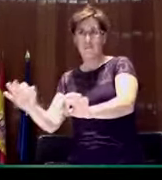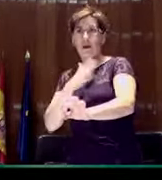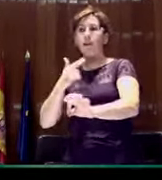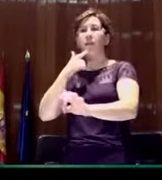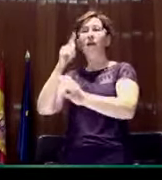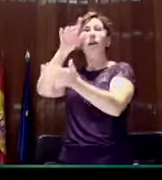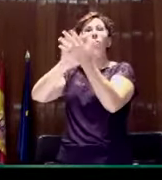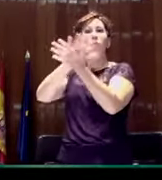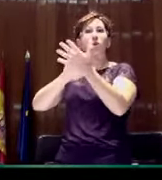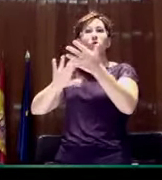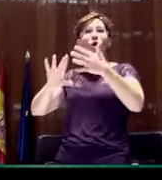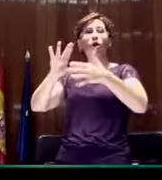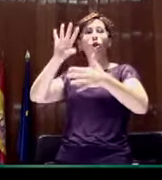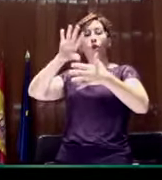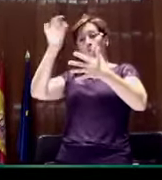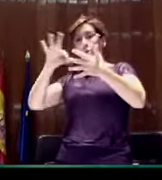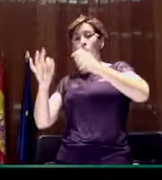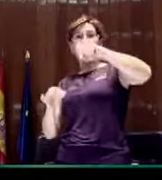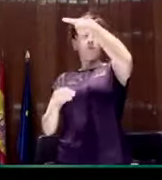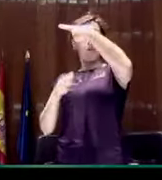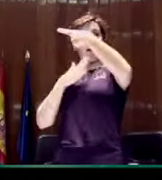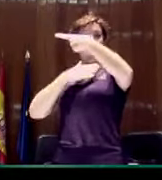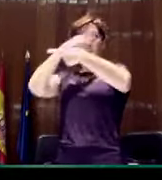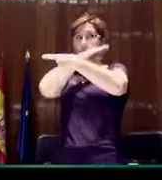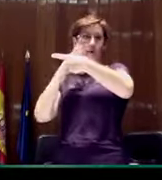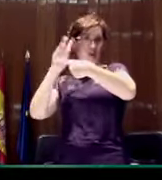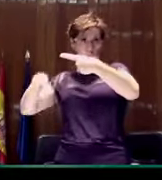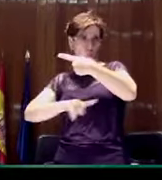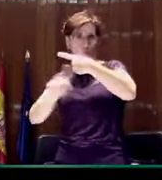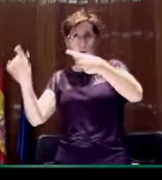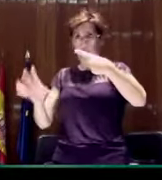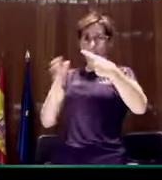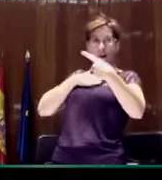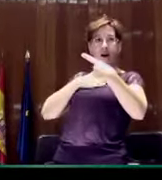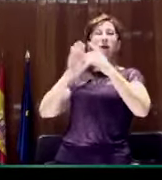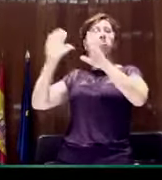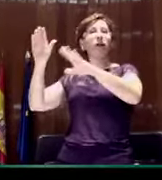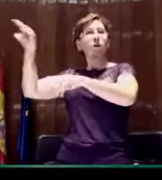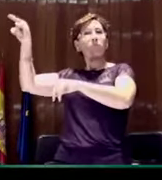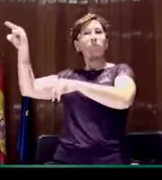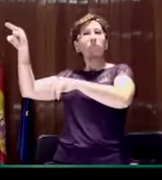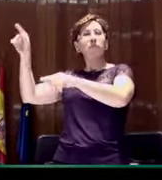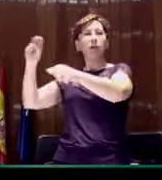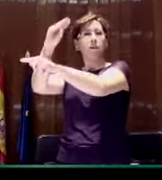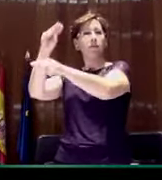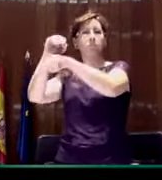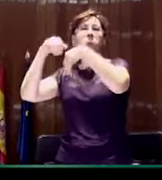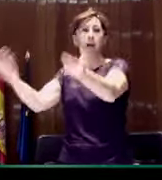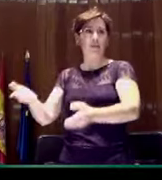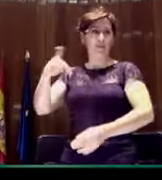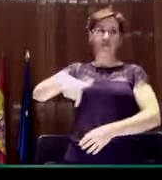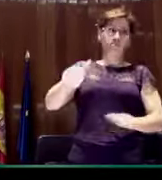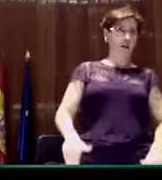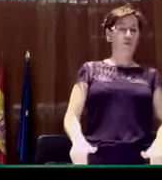primera opción de los padres tampoco, pero por lo menos reciben bastante más ayudas de las que se reciben aquí, ¿no?